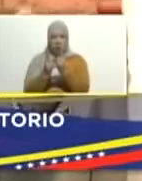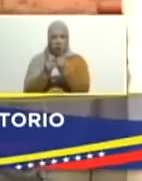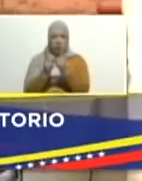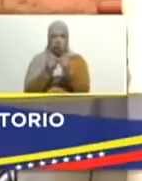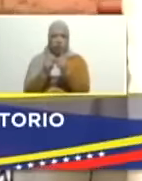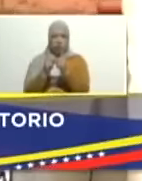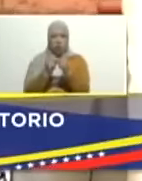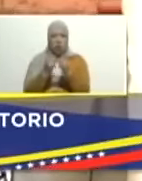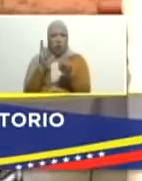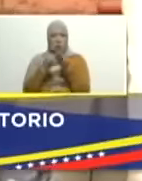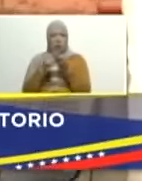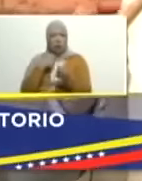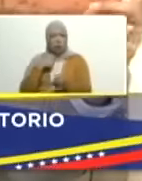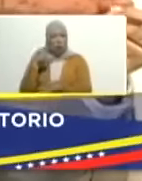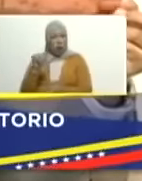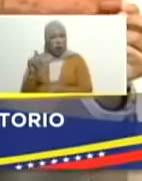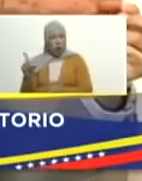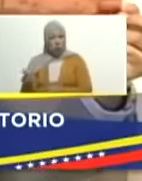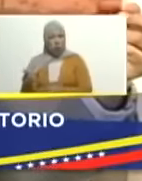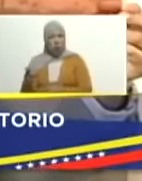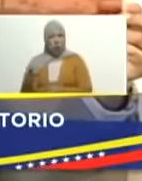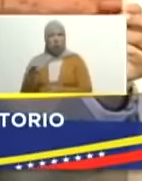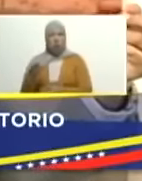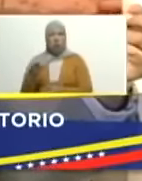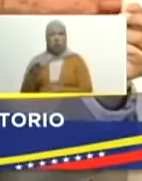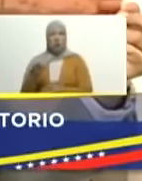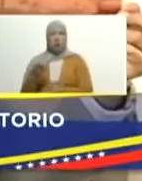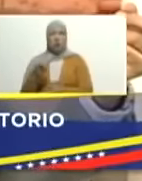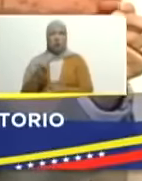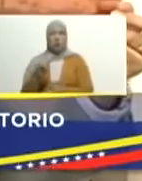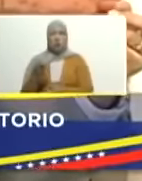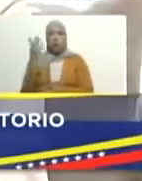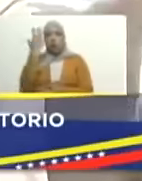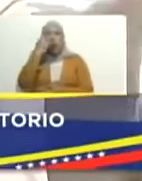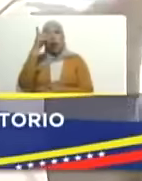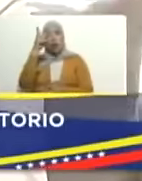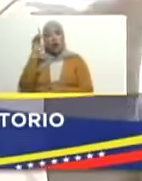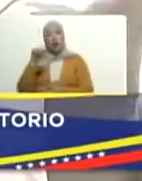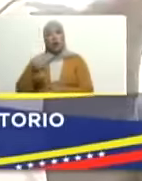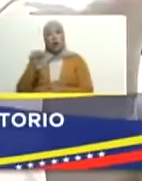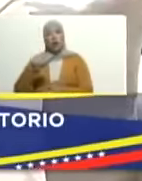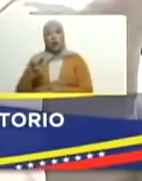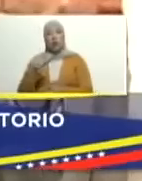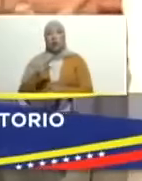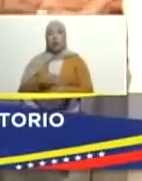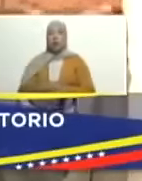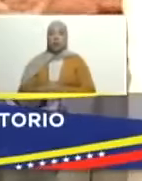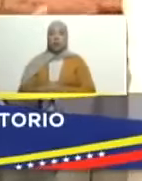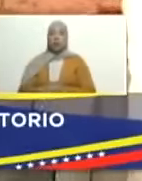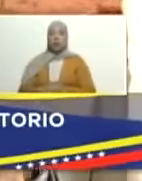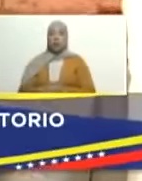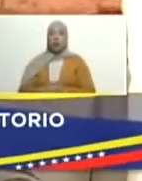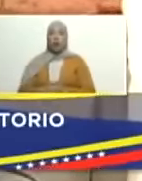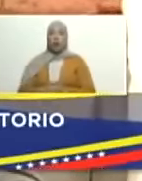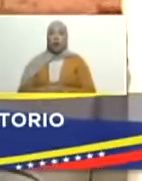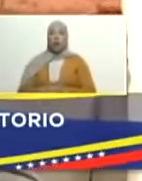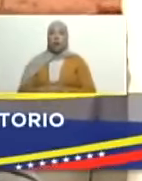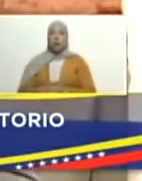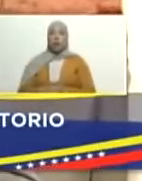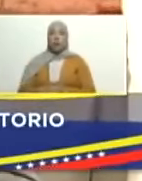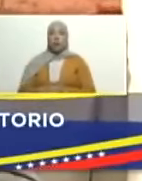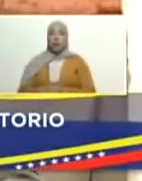estaba Silita presente, estaba Delcy, tú eras canciller, estaba Delcy, estaba